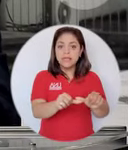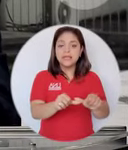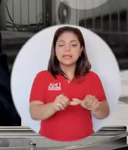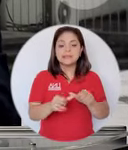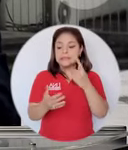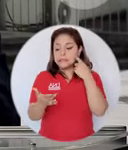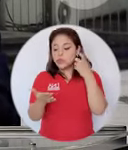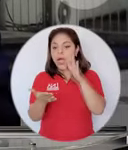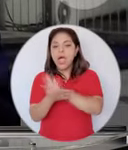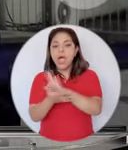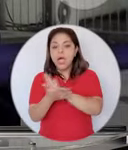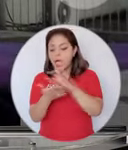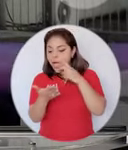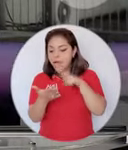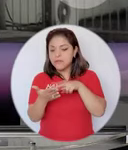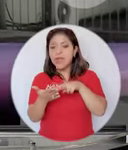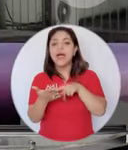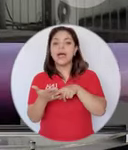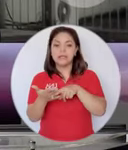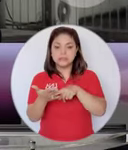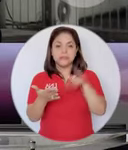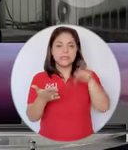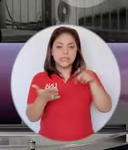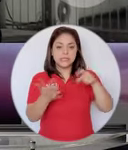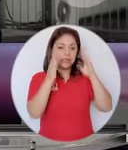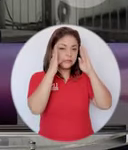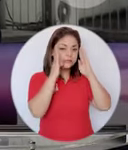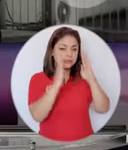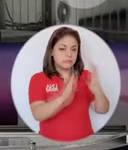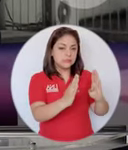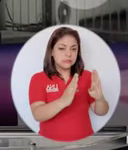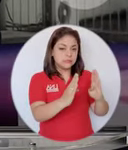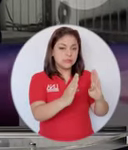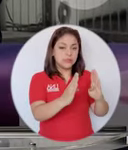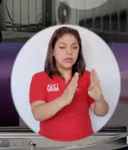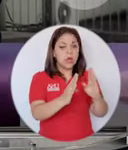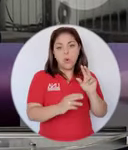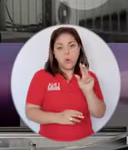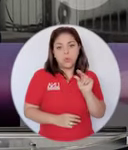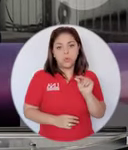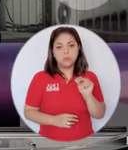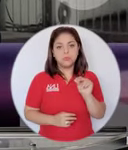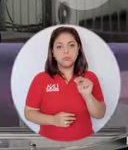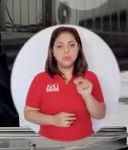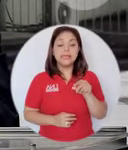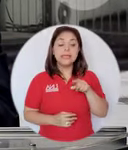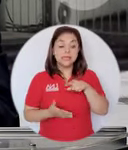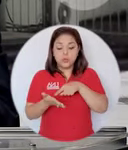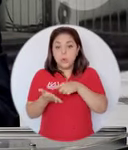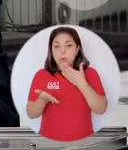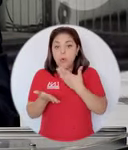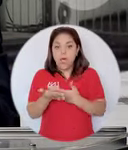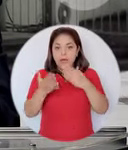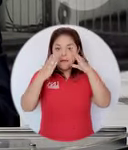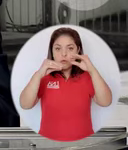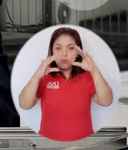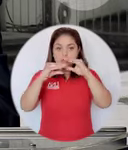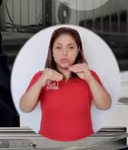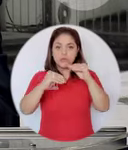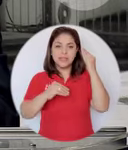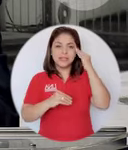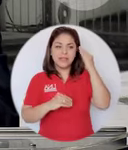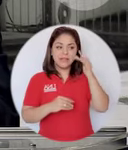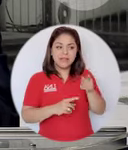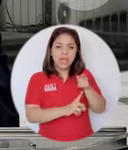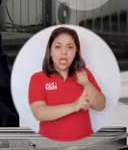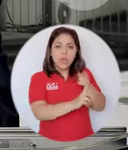va a requerir un abordaje interdisciplinario o no, y por supuesto va a ser un muy buen antecedente para poder orientar